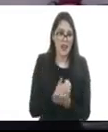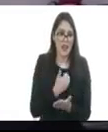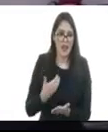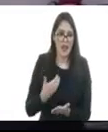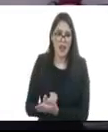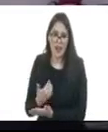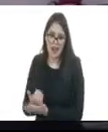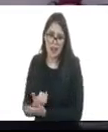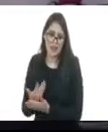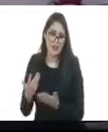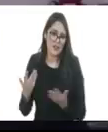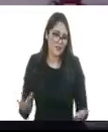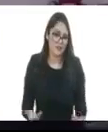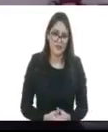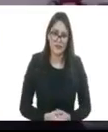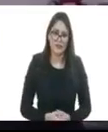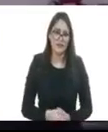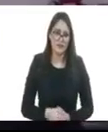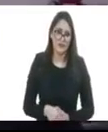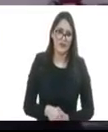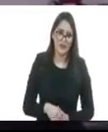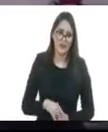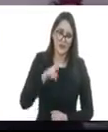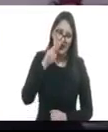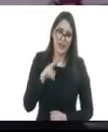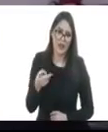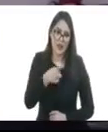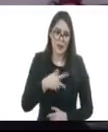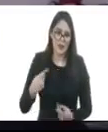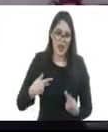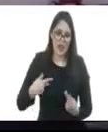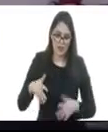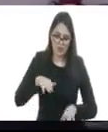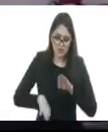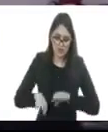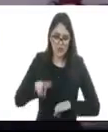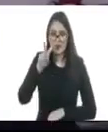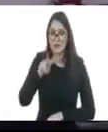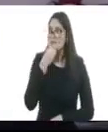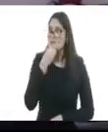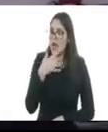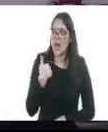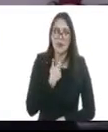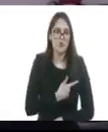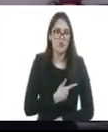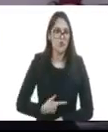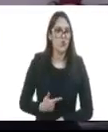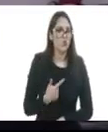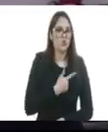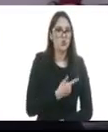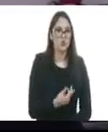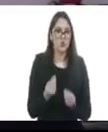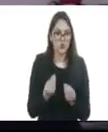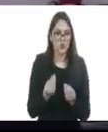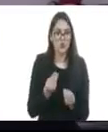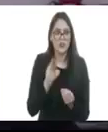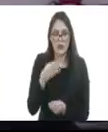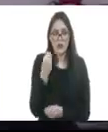Alvarado, a la gente que hizo este trabajo. Me gustó mucho. Muchas felicidades.